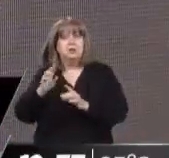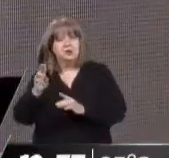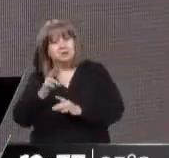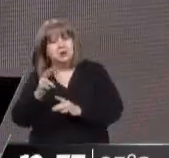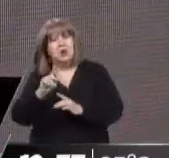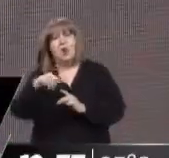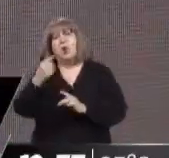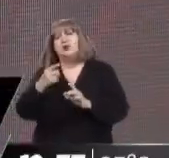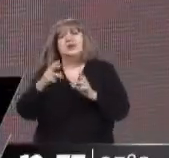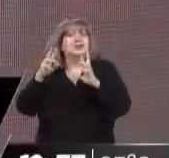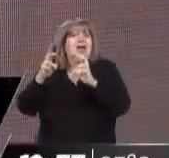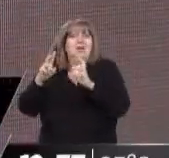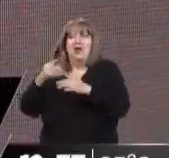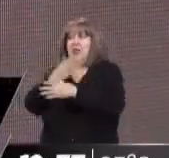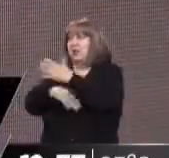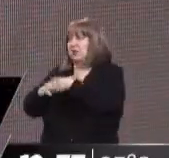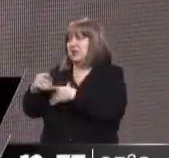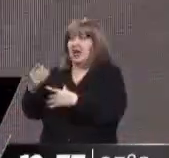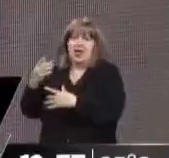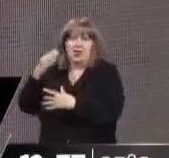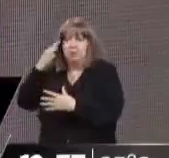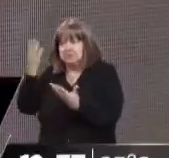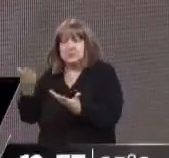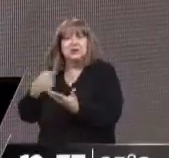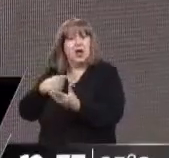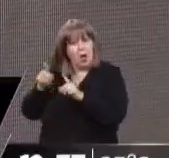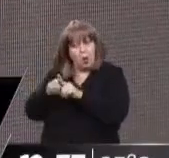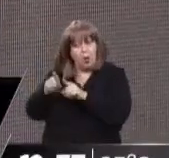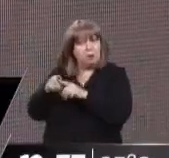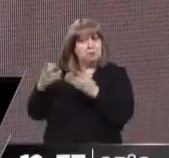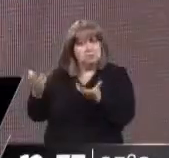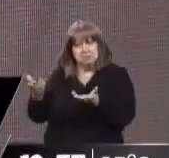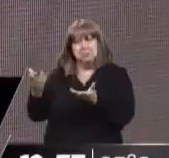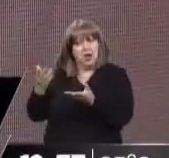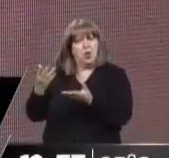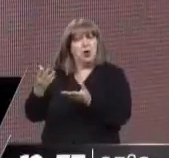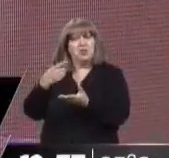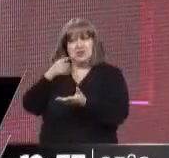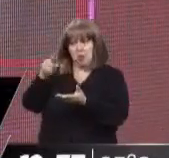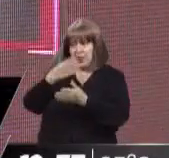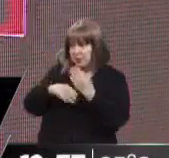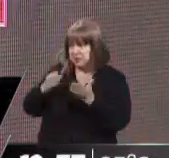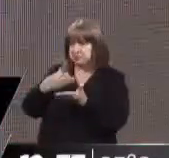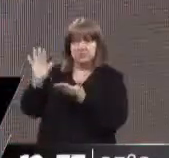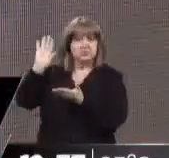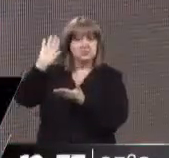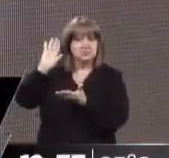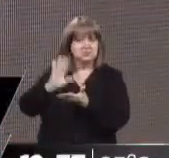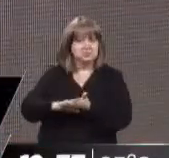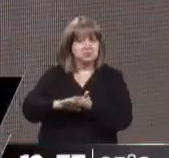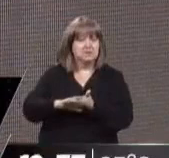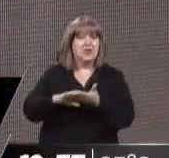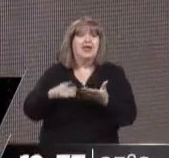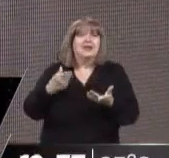de otra situación y vas a recurrir y lo intimas obviamente se hace un trabajo administrativo para que la obra social